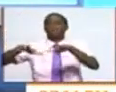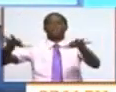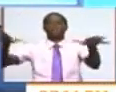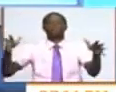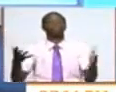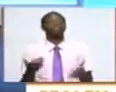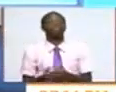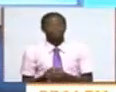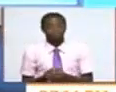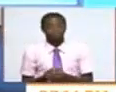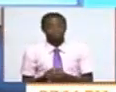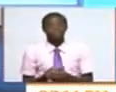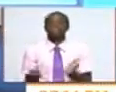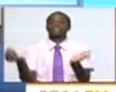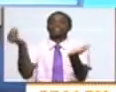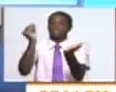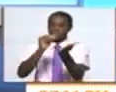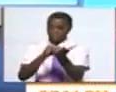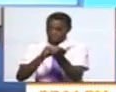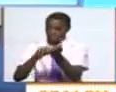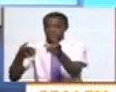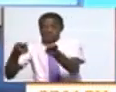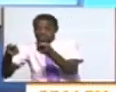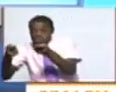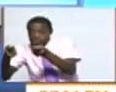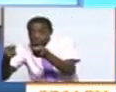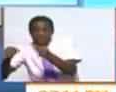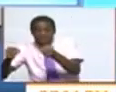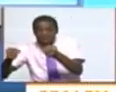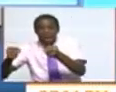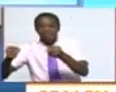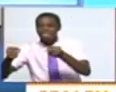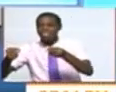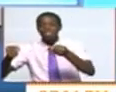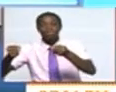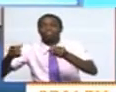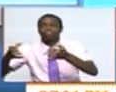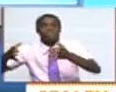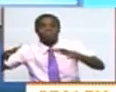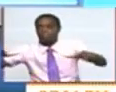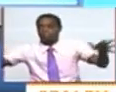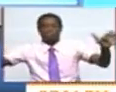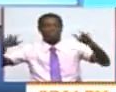Se les está escapando de la mano la situación.